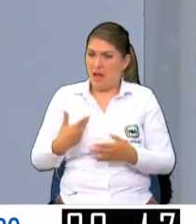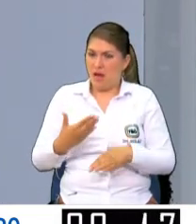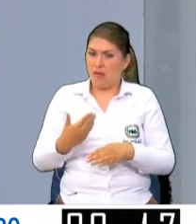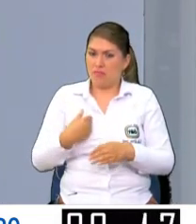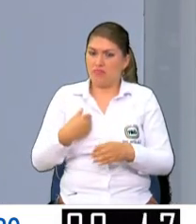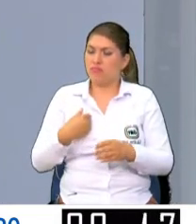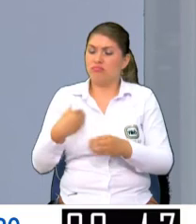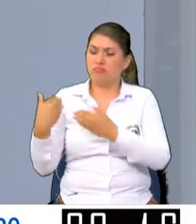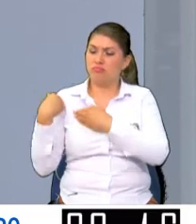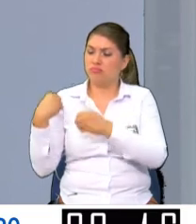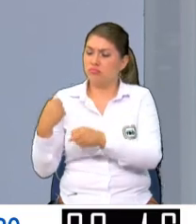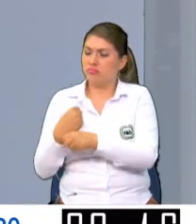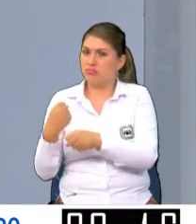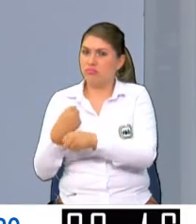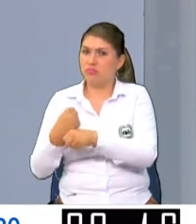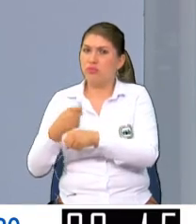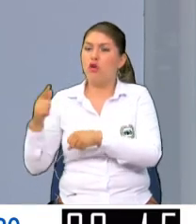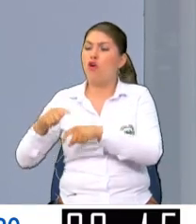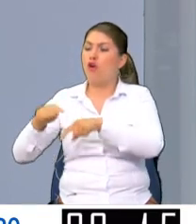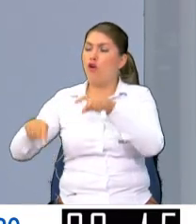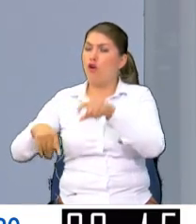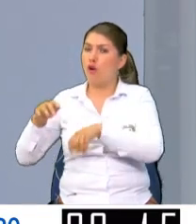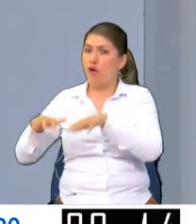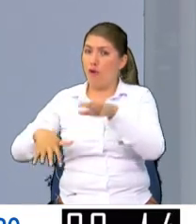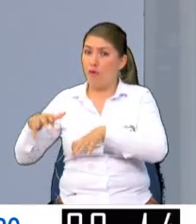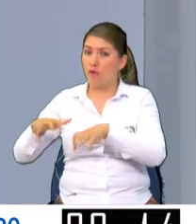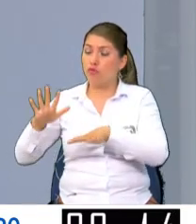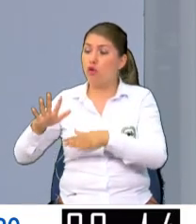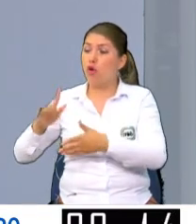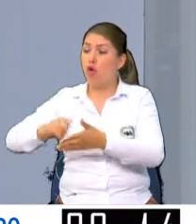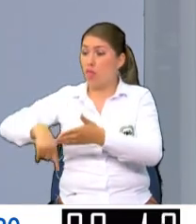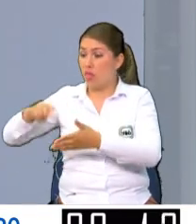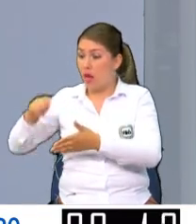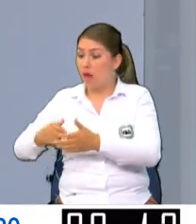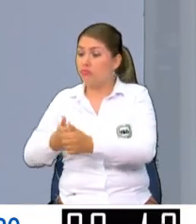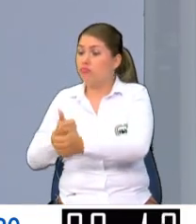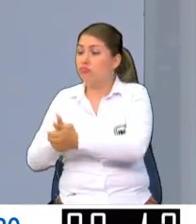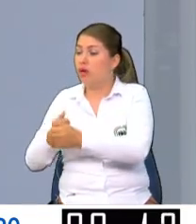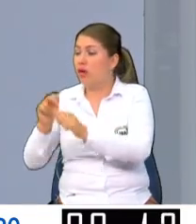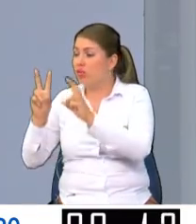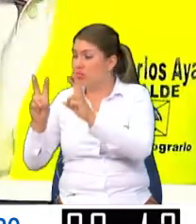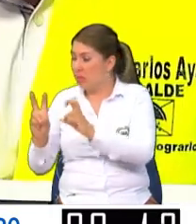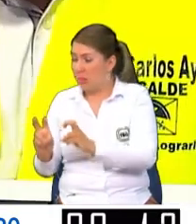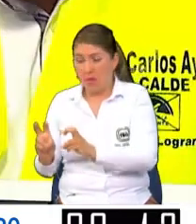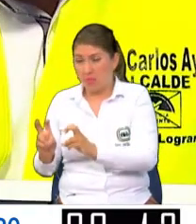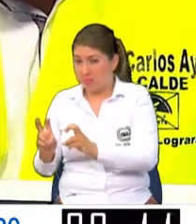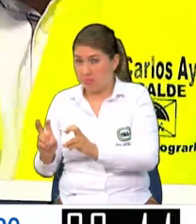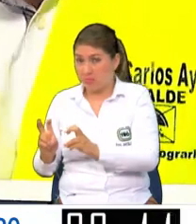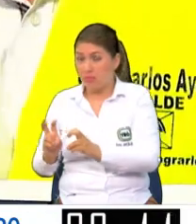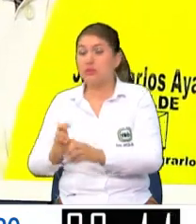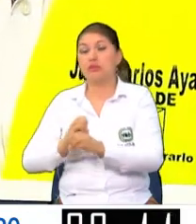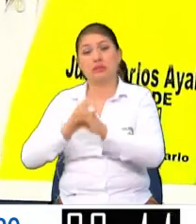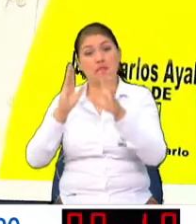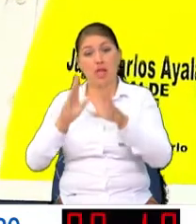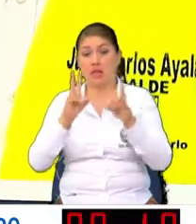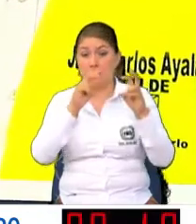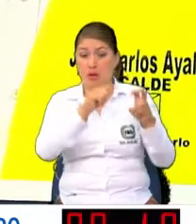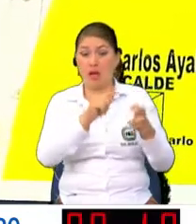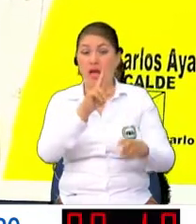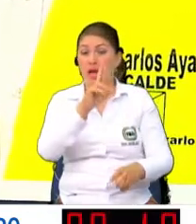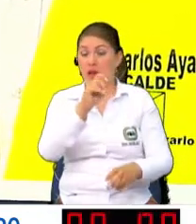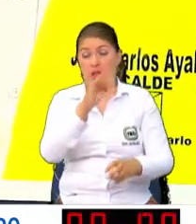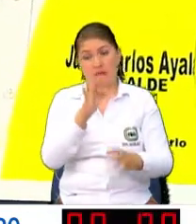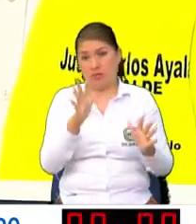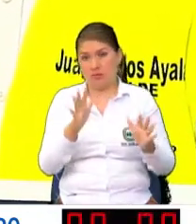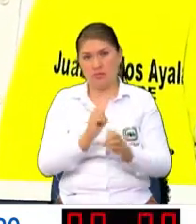desempeñando unas labores en la oficina de contratación asesorando en algunos temas específicos desde luego no era el tema de rentas y